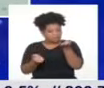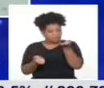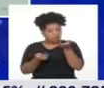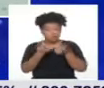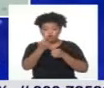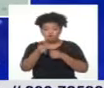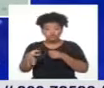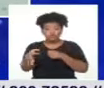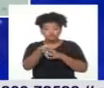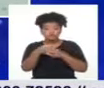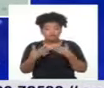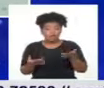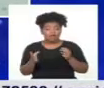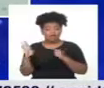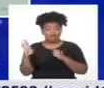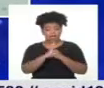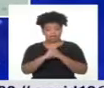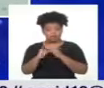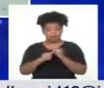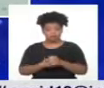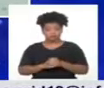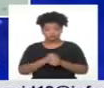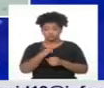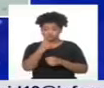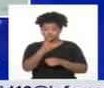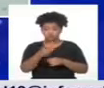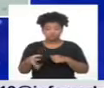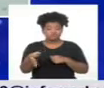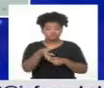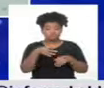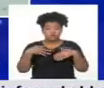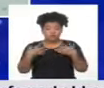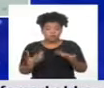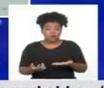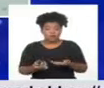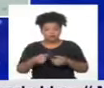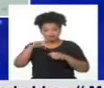de Baracoa y 1 en el municipio de El Salvador.